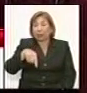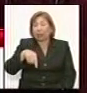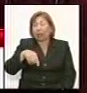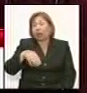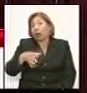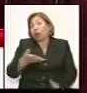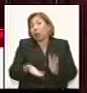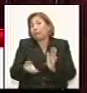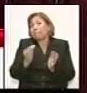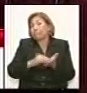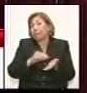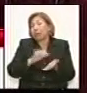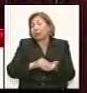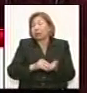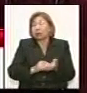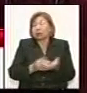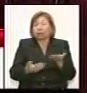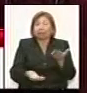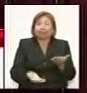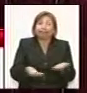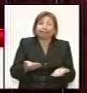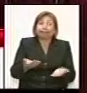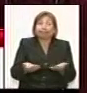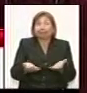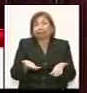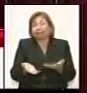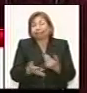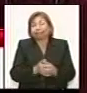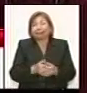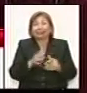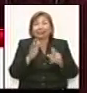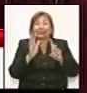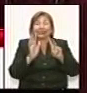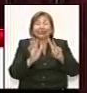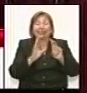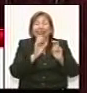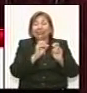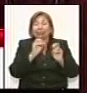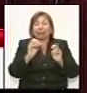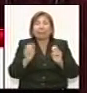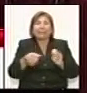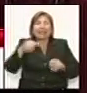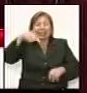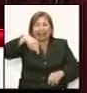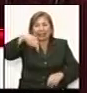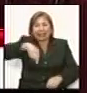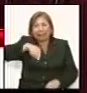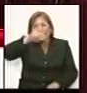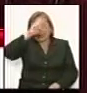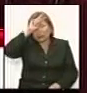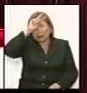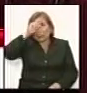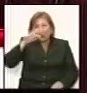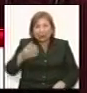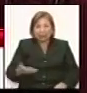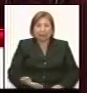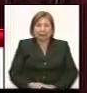ahora algo más, de los cuales 770.000 están en el Perú. O sea,